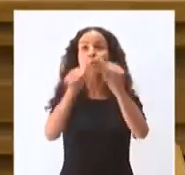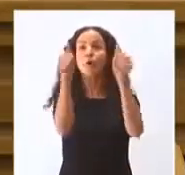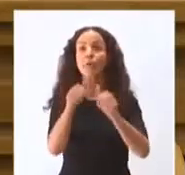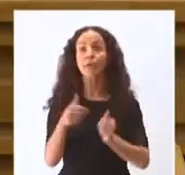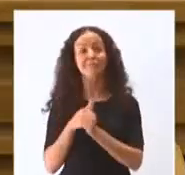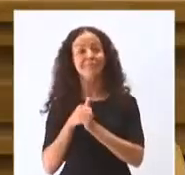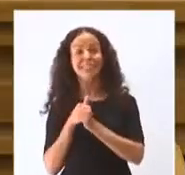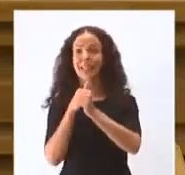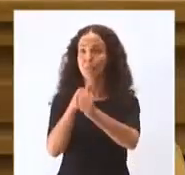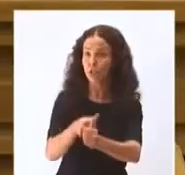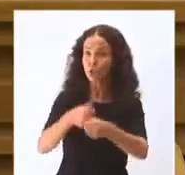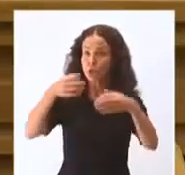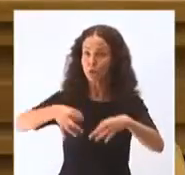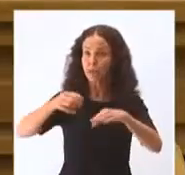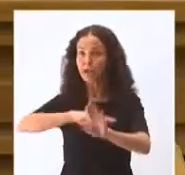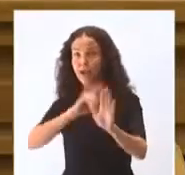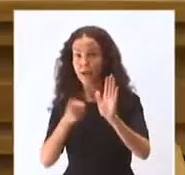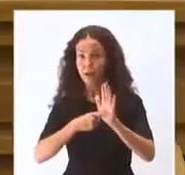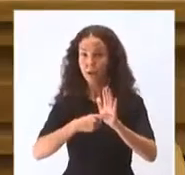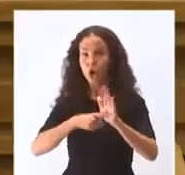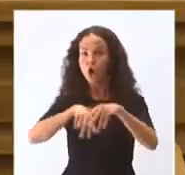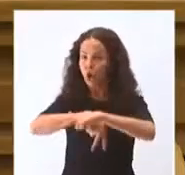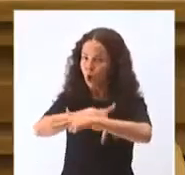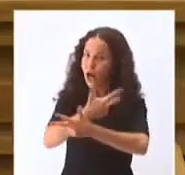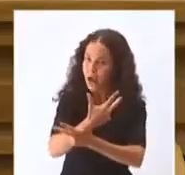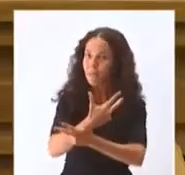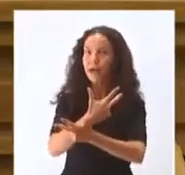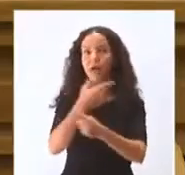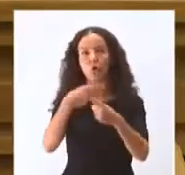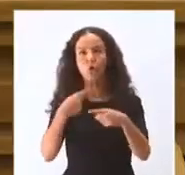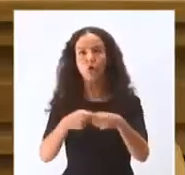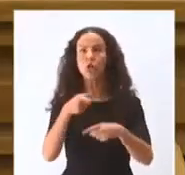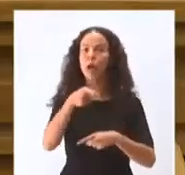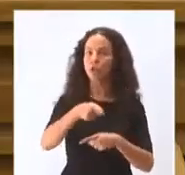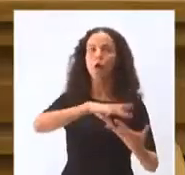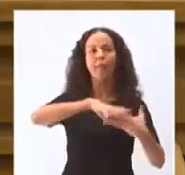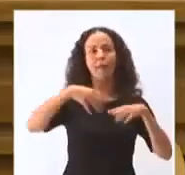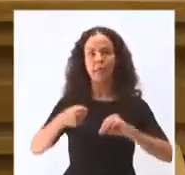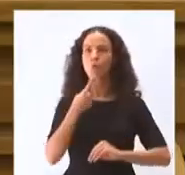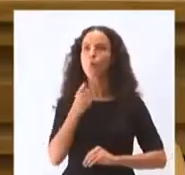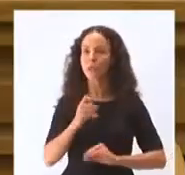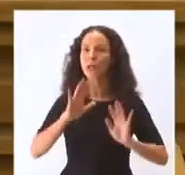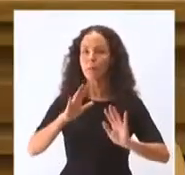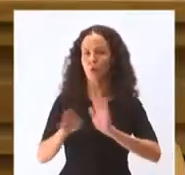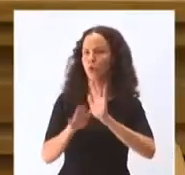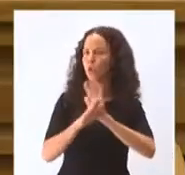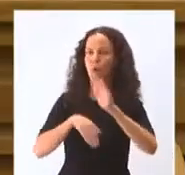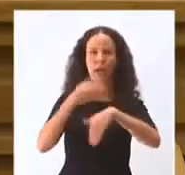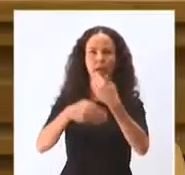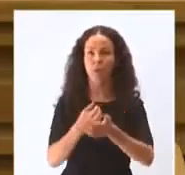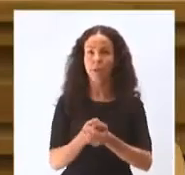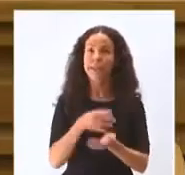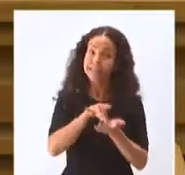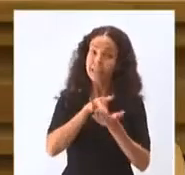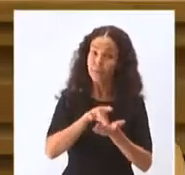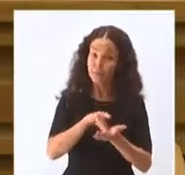seguridad más integral incluso con cámaras etcétera esto nos va a ir costando adaptarnos pero vamos a seguir haciéndolo y en el servicio